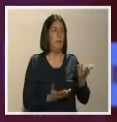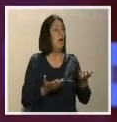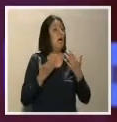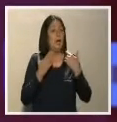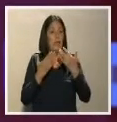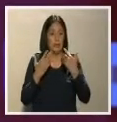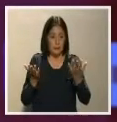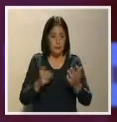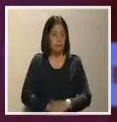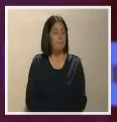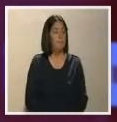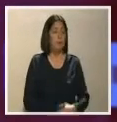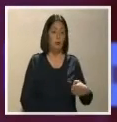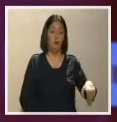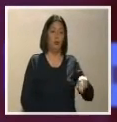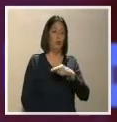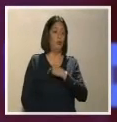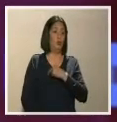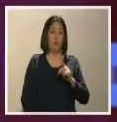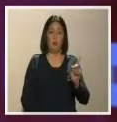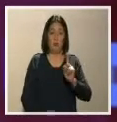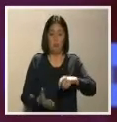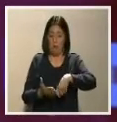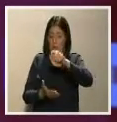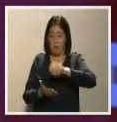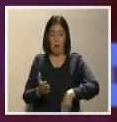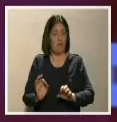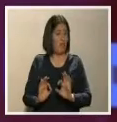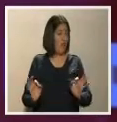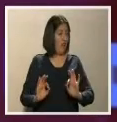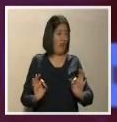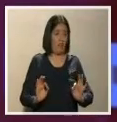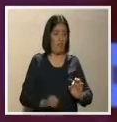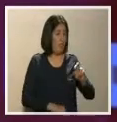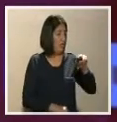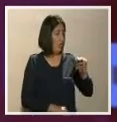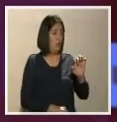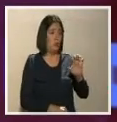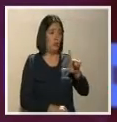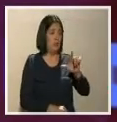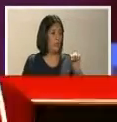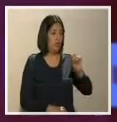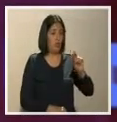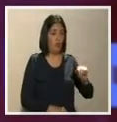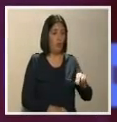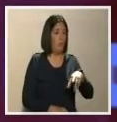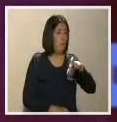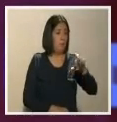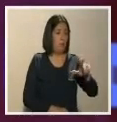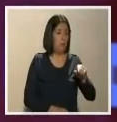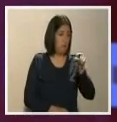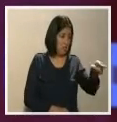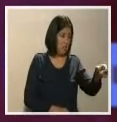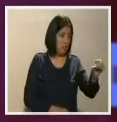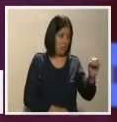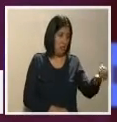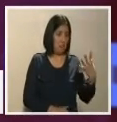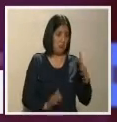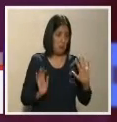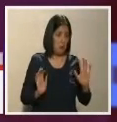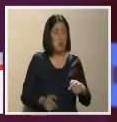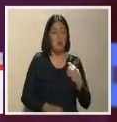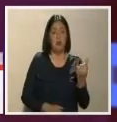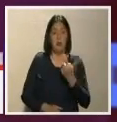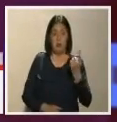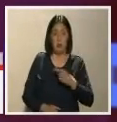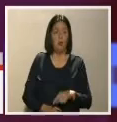Muchas gracias. Nosotros no hemos firmado nada con el señor Nelson Palomino, como él mismo lo ha dicho. Hemos